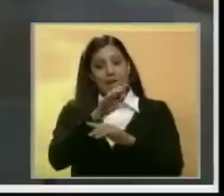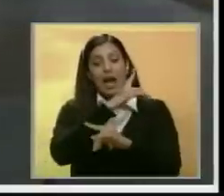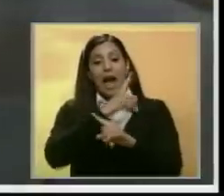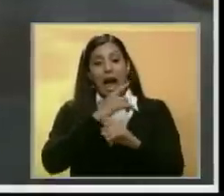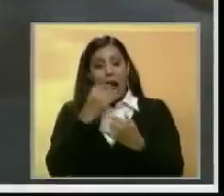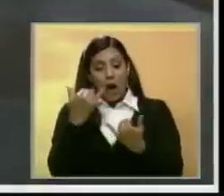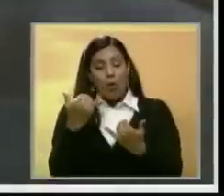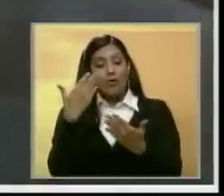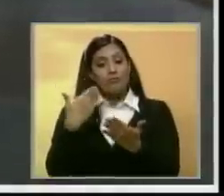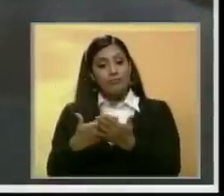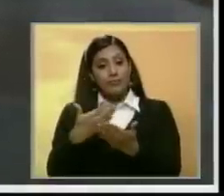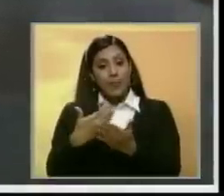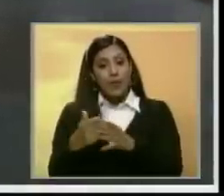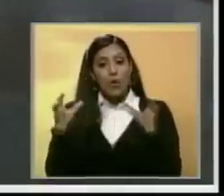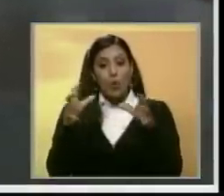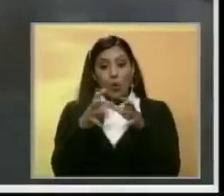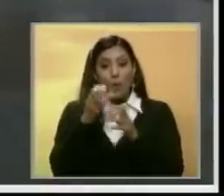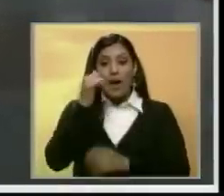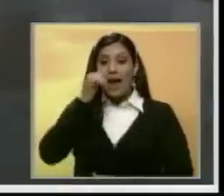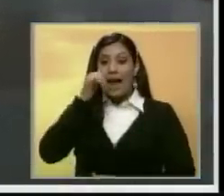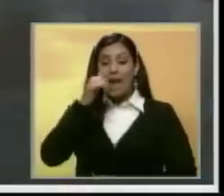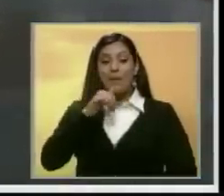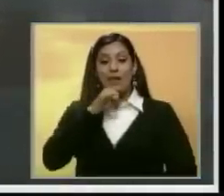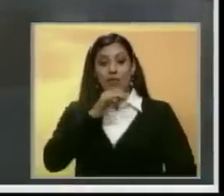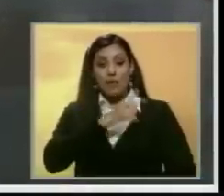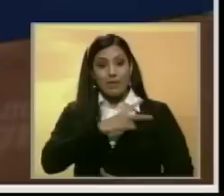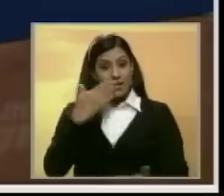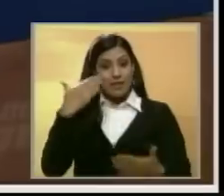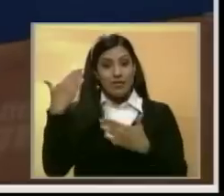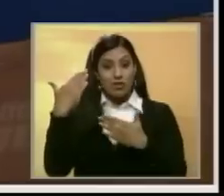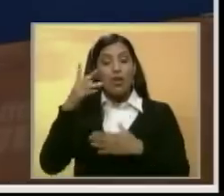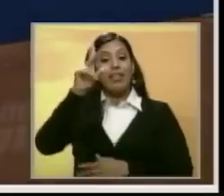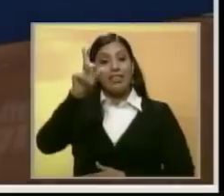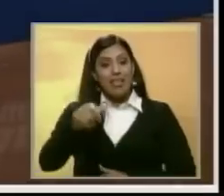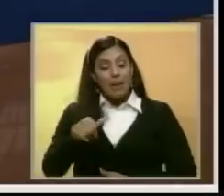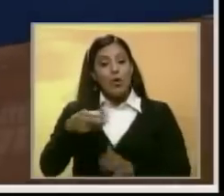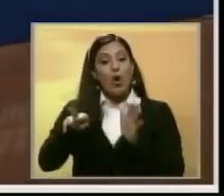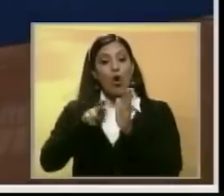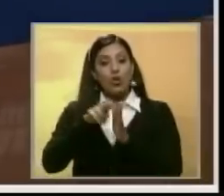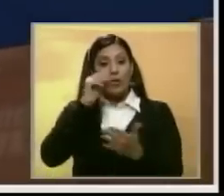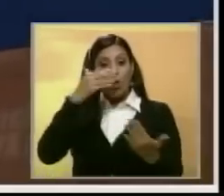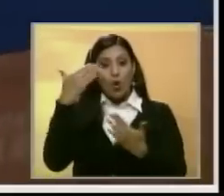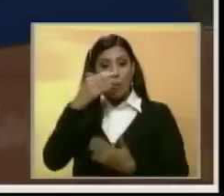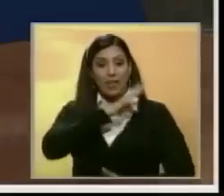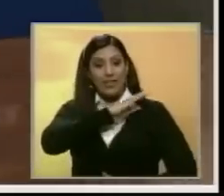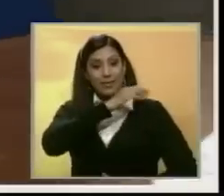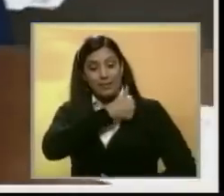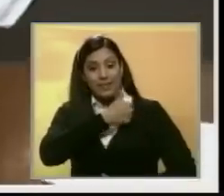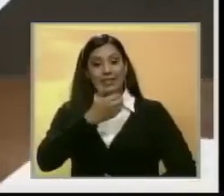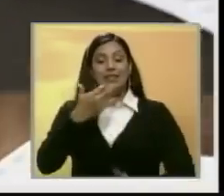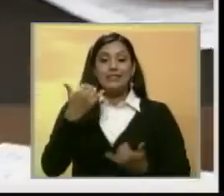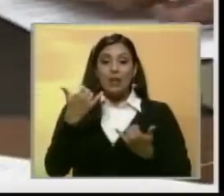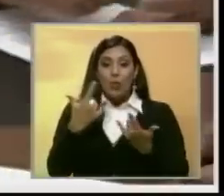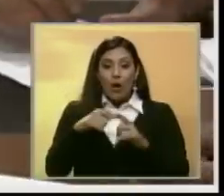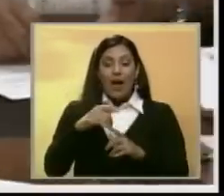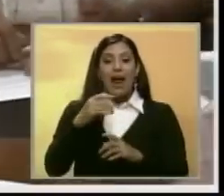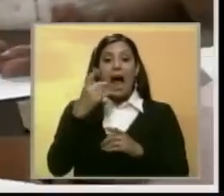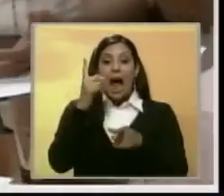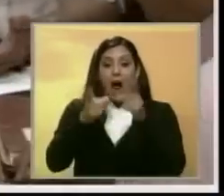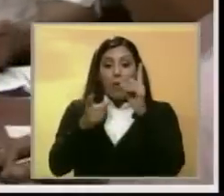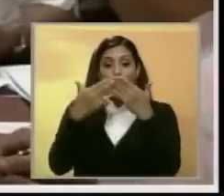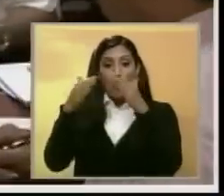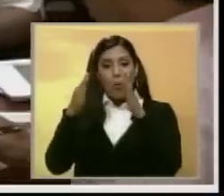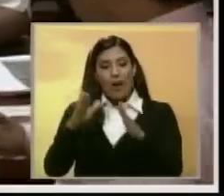lo constató el equipo de cámaras del noticiero Venevisión y también lo ratificó Víctor Márquez, algunas escuelas y